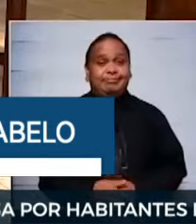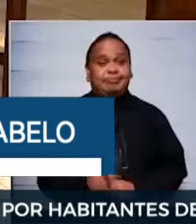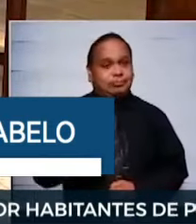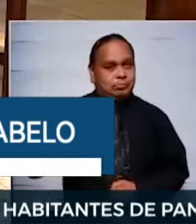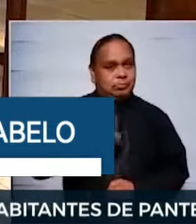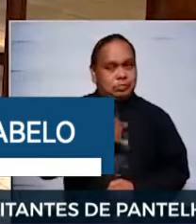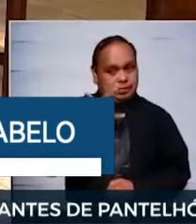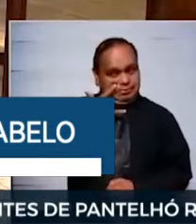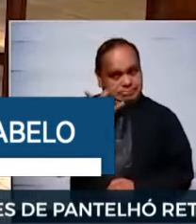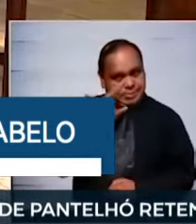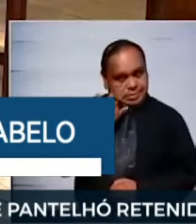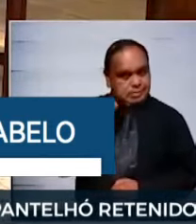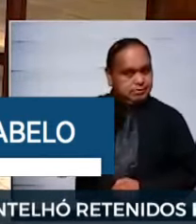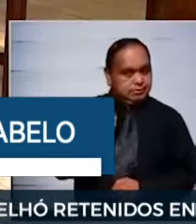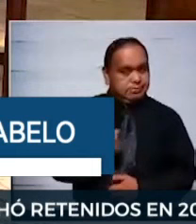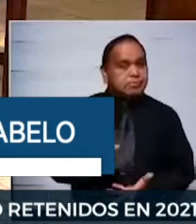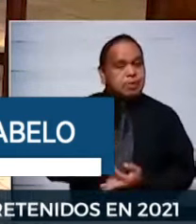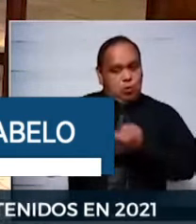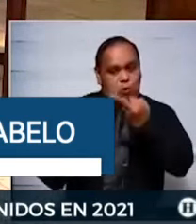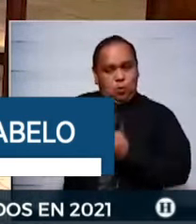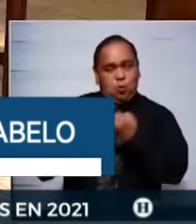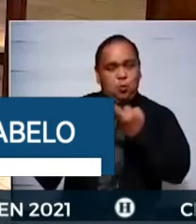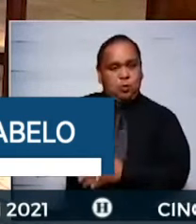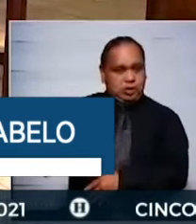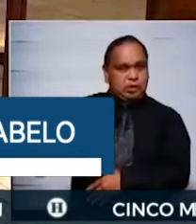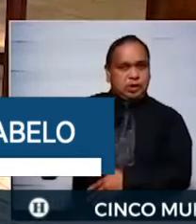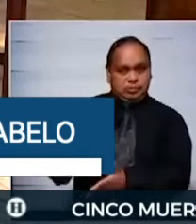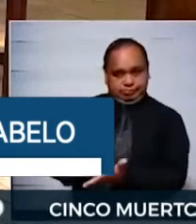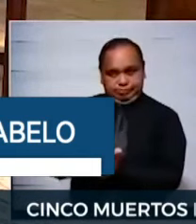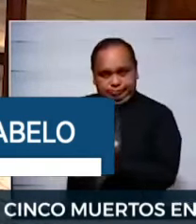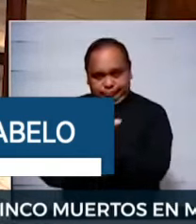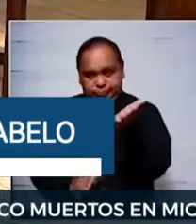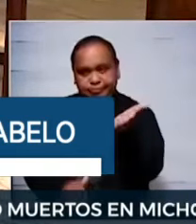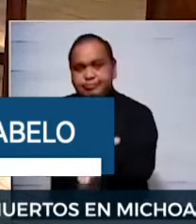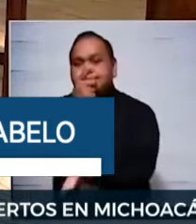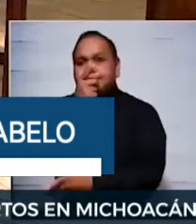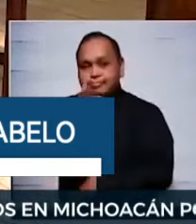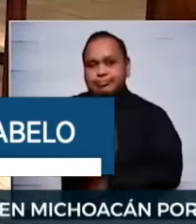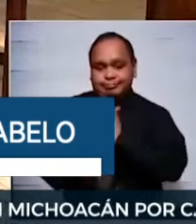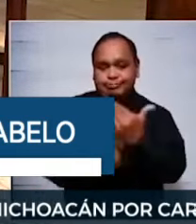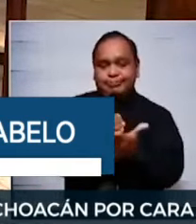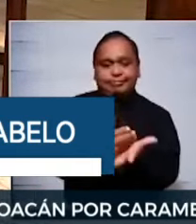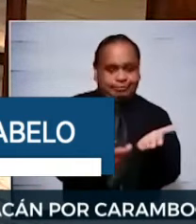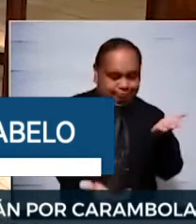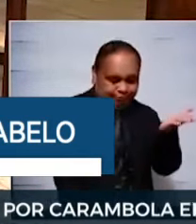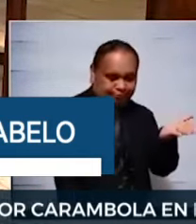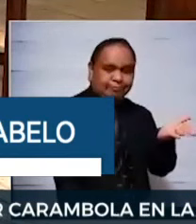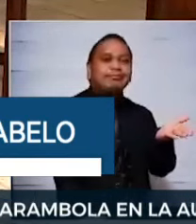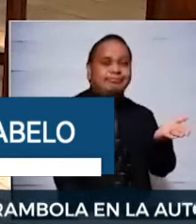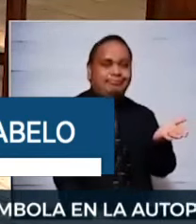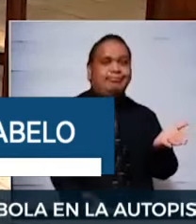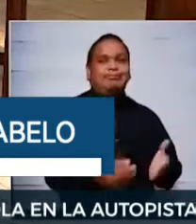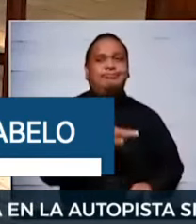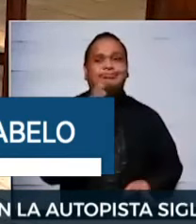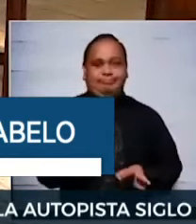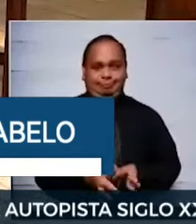ocupa, el compromiso que yo tengo, porque gracias a Dios nosotros ganamos con el respaldo de la gente y pues definitivamente ellos